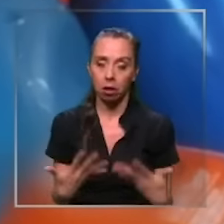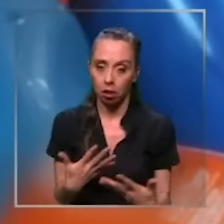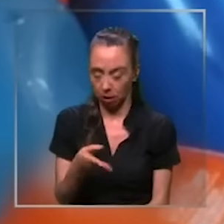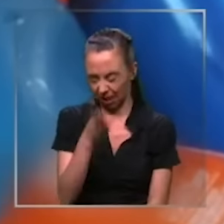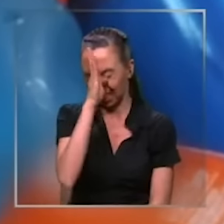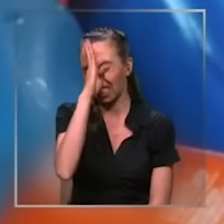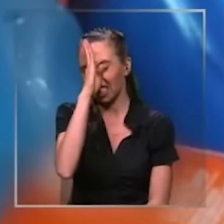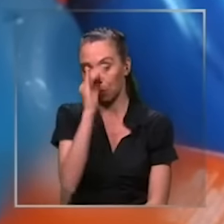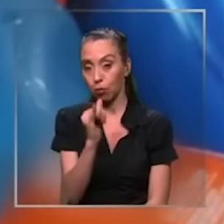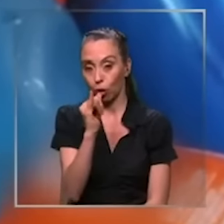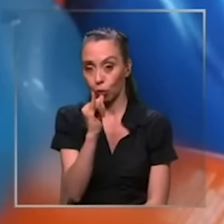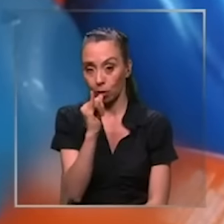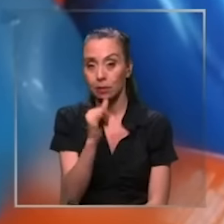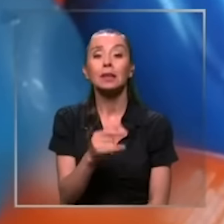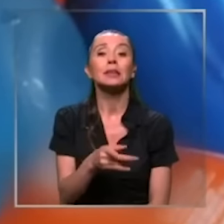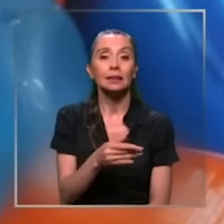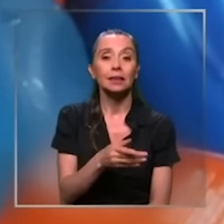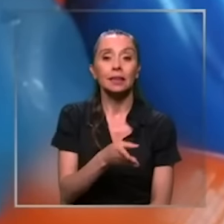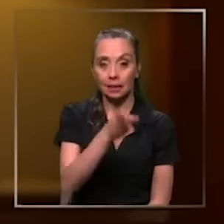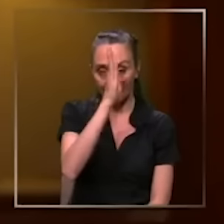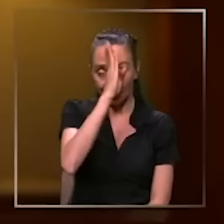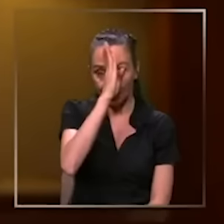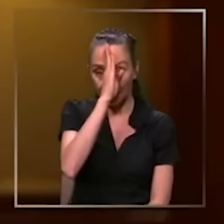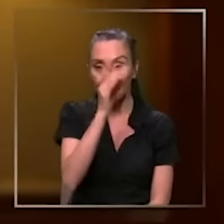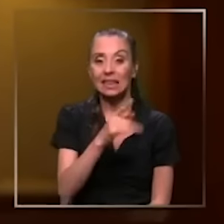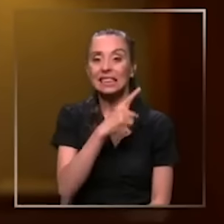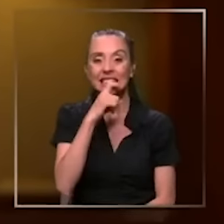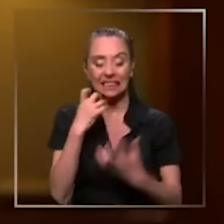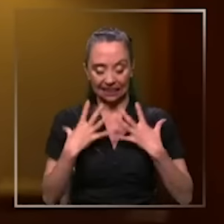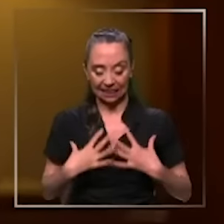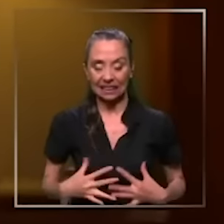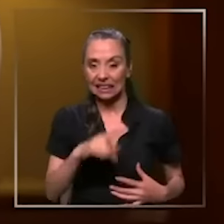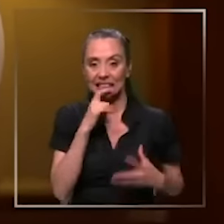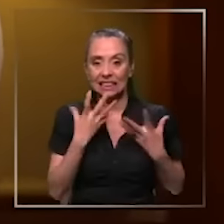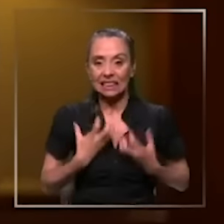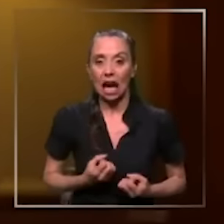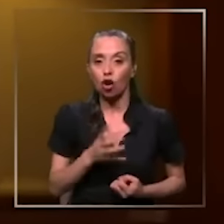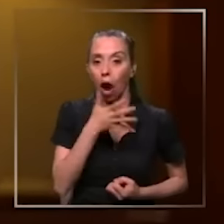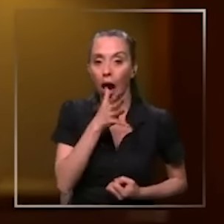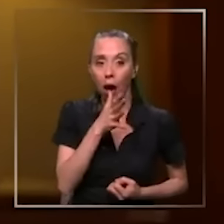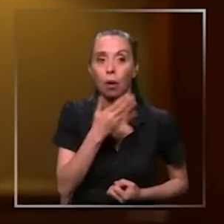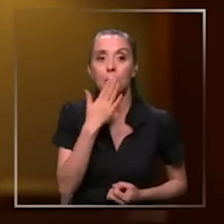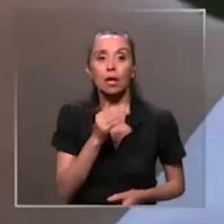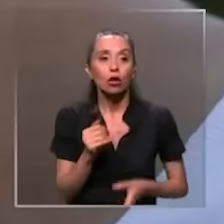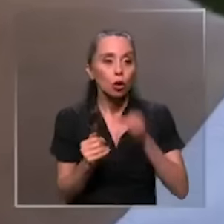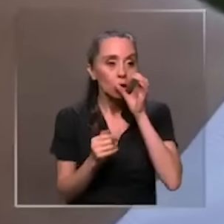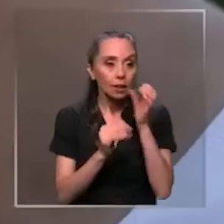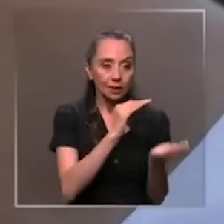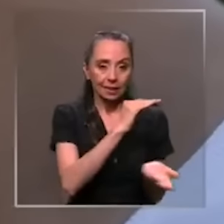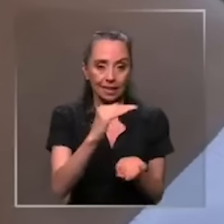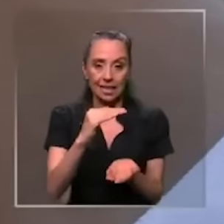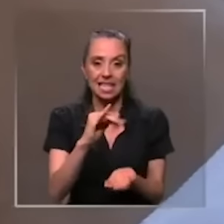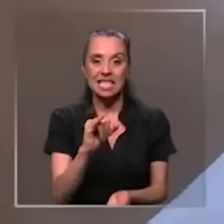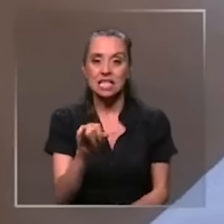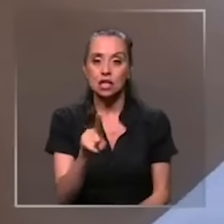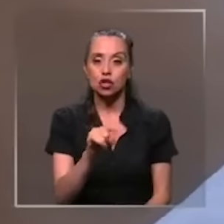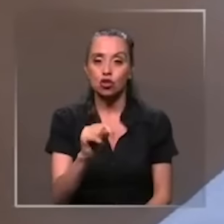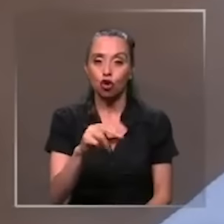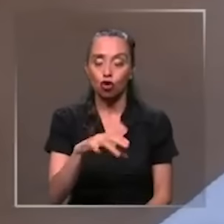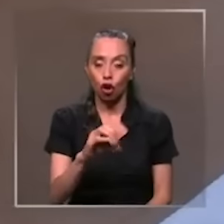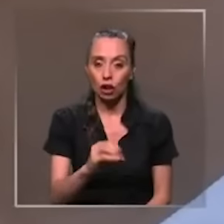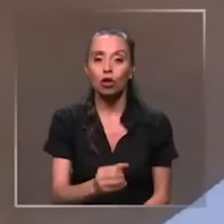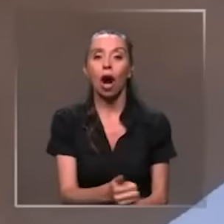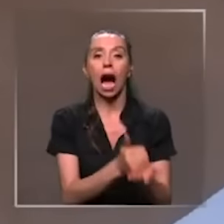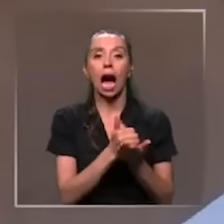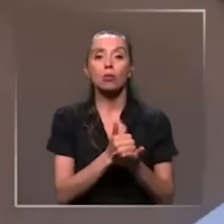resaca? Para la resaca lo más importante es rehidratar. Hay personas que prefieren hidratarse con alguna de estas bebidas isotónicas. Puede ayudar a que la